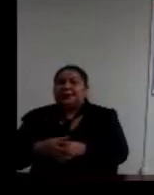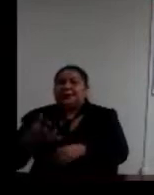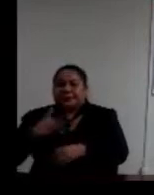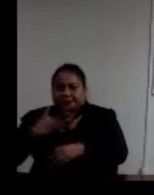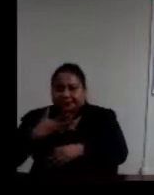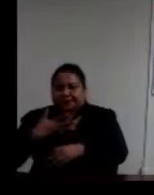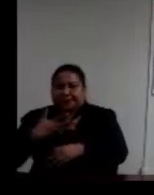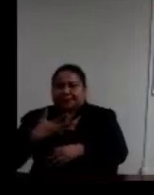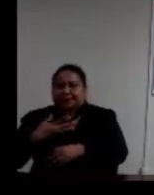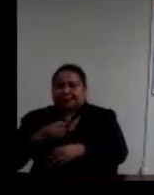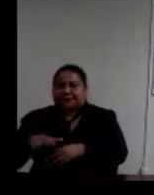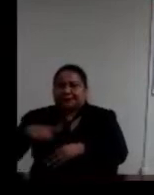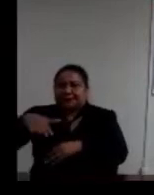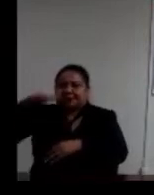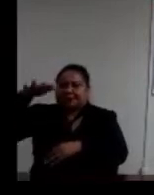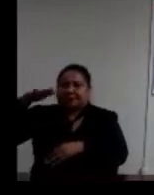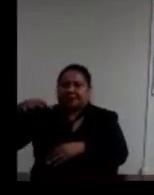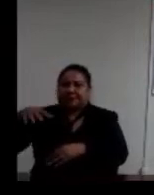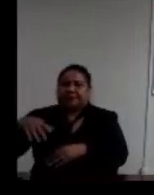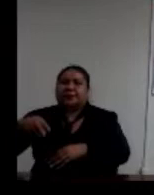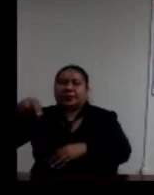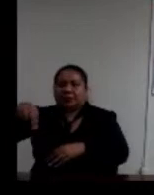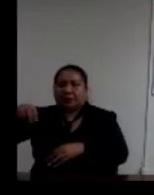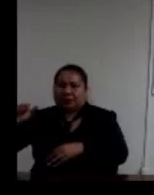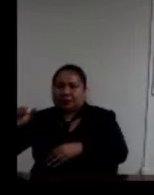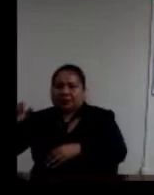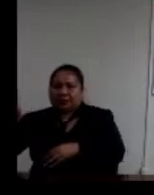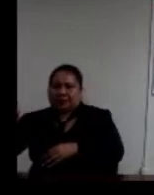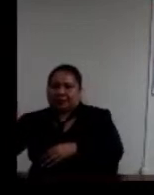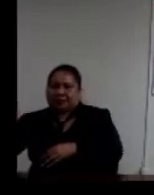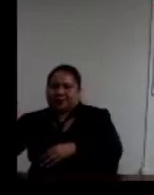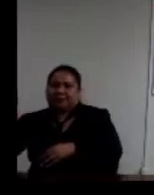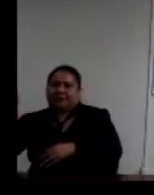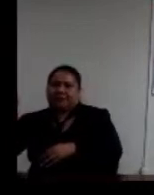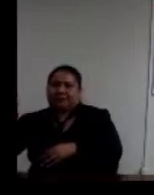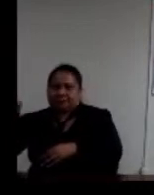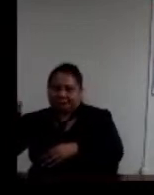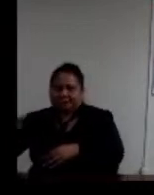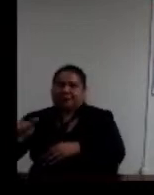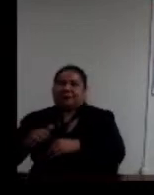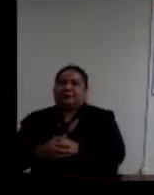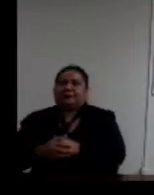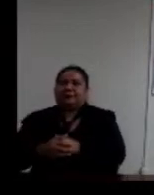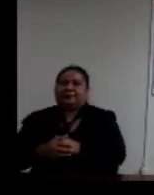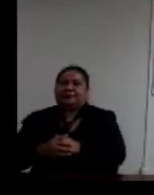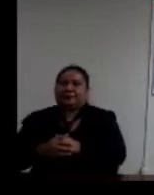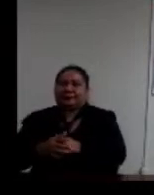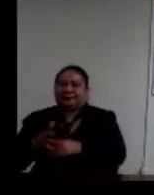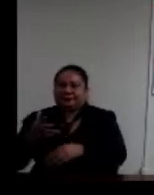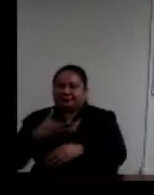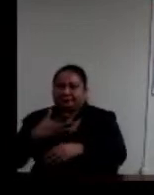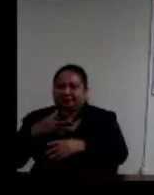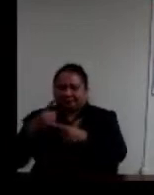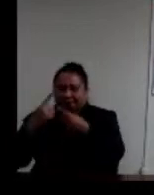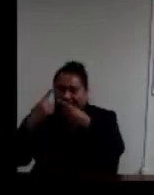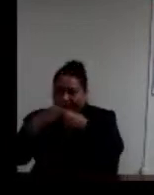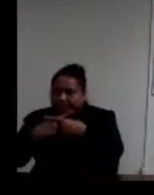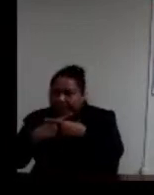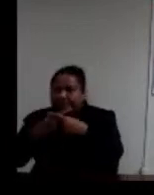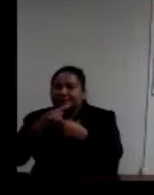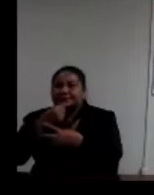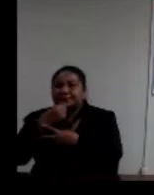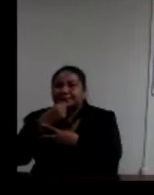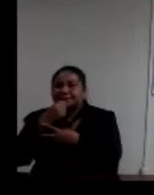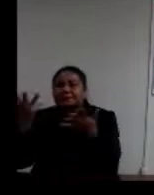desencadenó? Incremento de noradrenalina en ese momento, se saturan los receptores, se bloquean, y ¿qué es